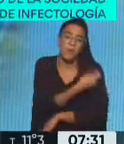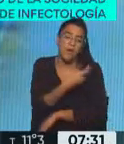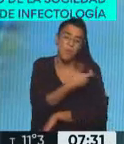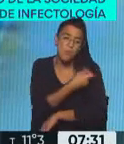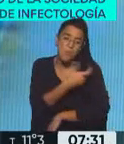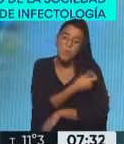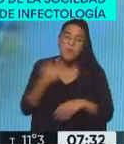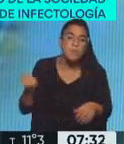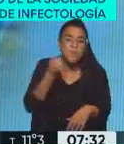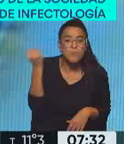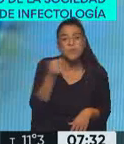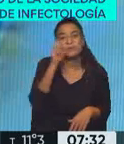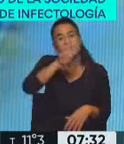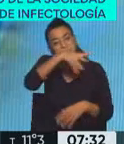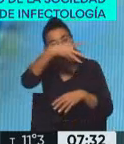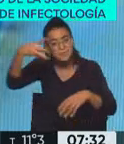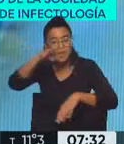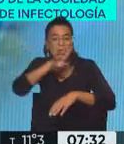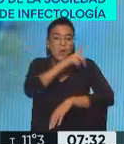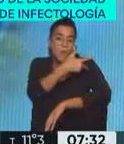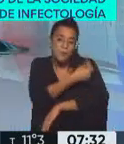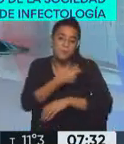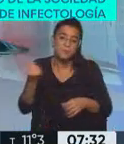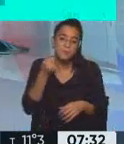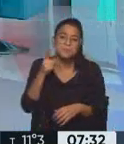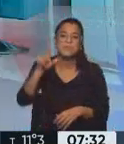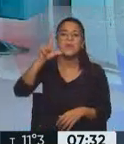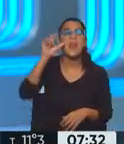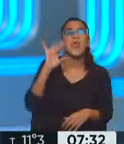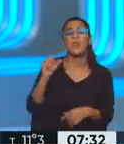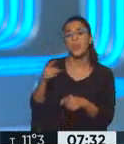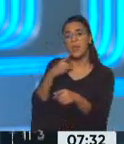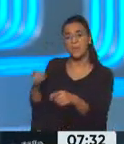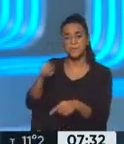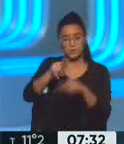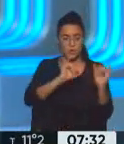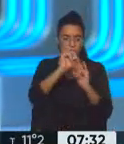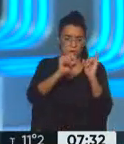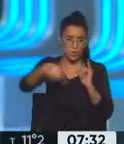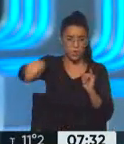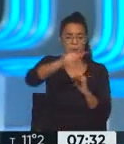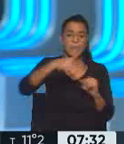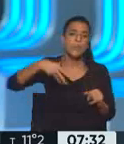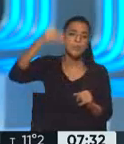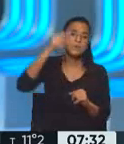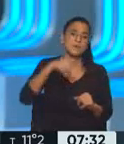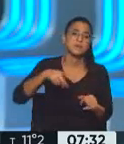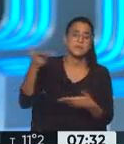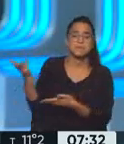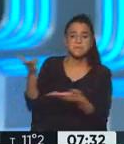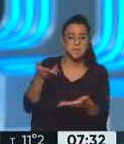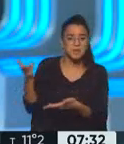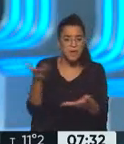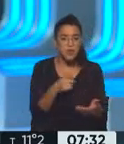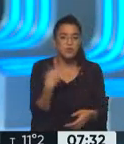y de que los calendarios estén completos vamos a contarles un poquito a ustedes en casa muchas veces los invitados y mismo